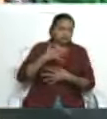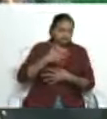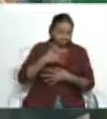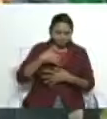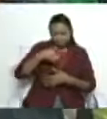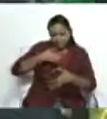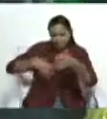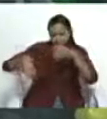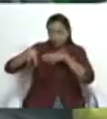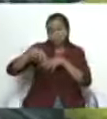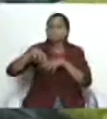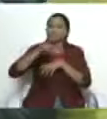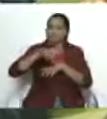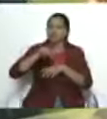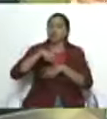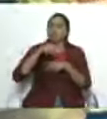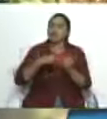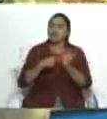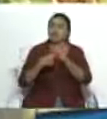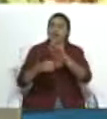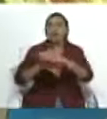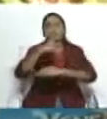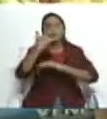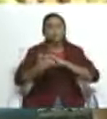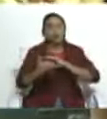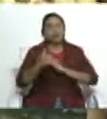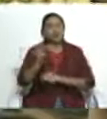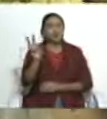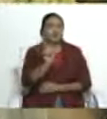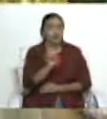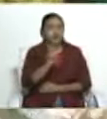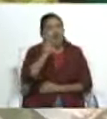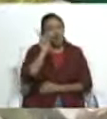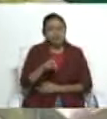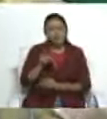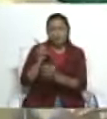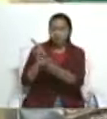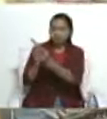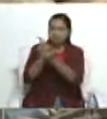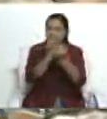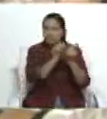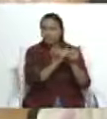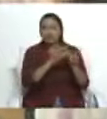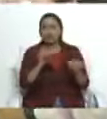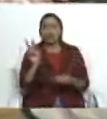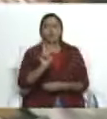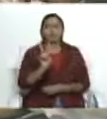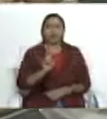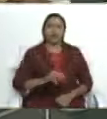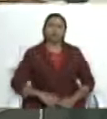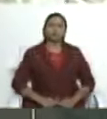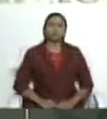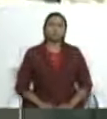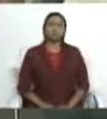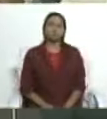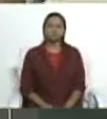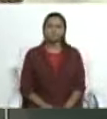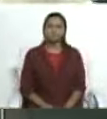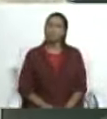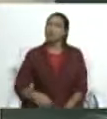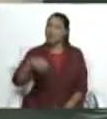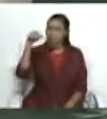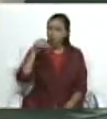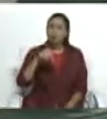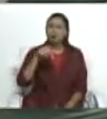de país que realmente encuentre a cada uno de los venezolanos. Hoy sin duda presentan